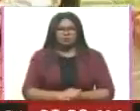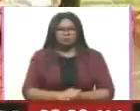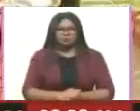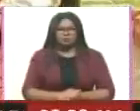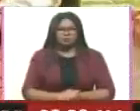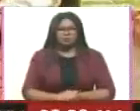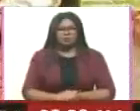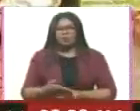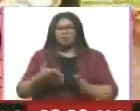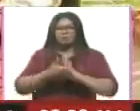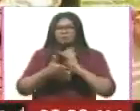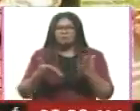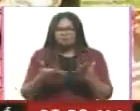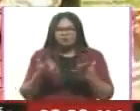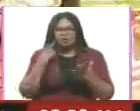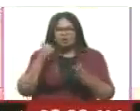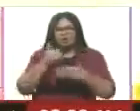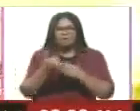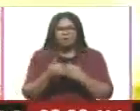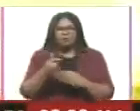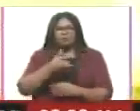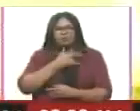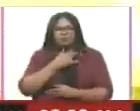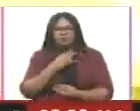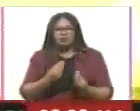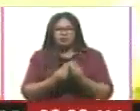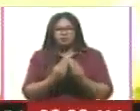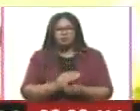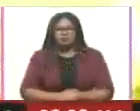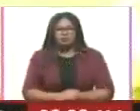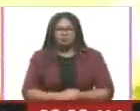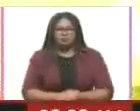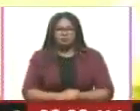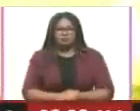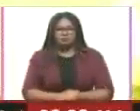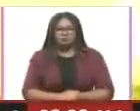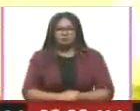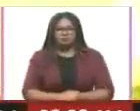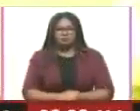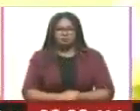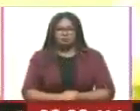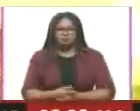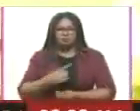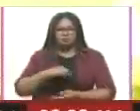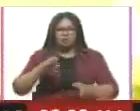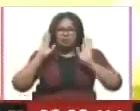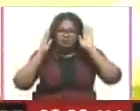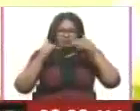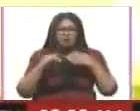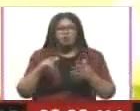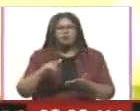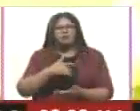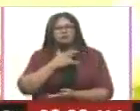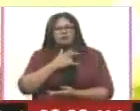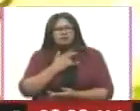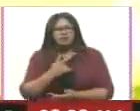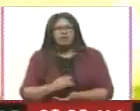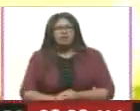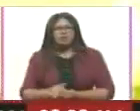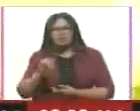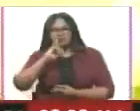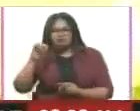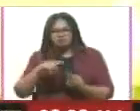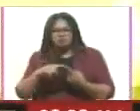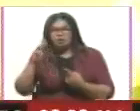para avanzar en el plan Universidades Bellas. Y en ese estamos atendiendo la UDO, estamos atendiendo la Universidad del Zulia, la UNEYES en